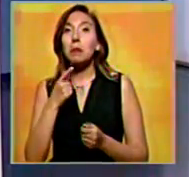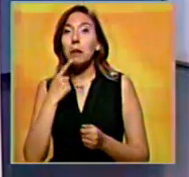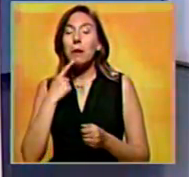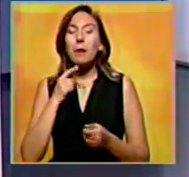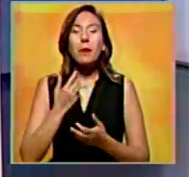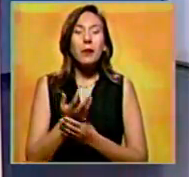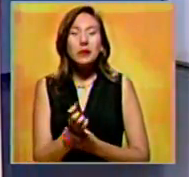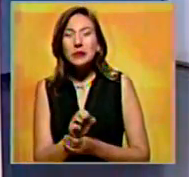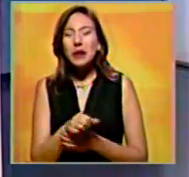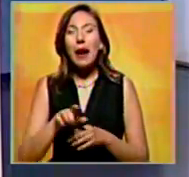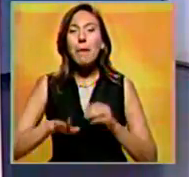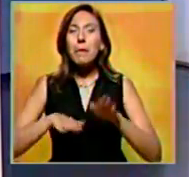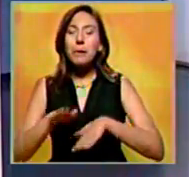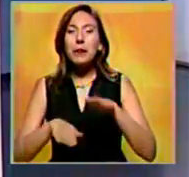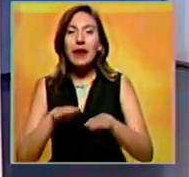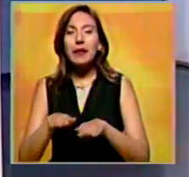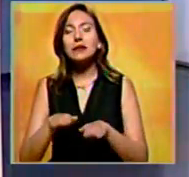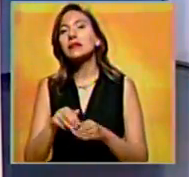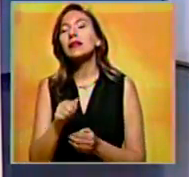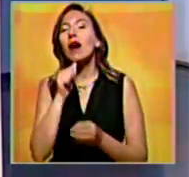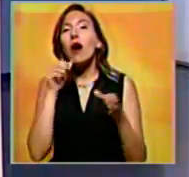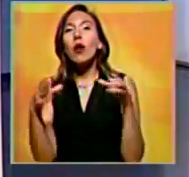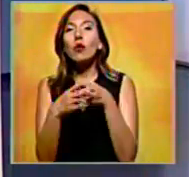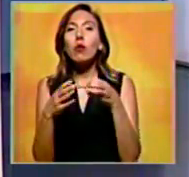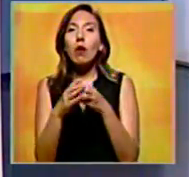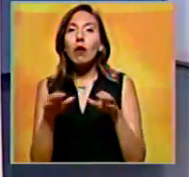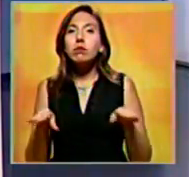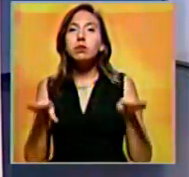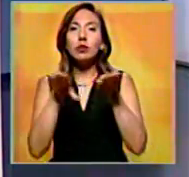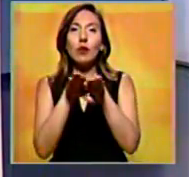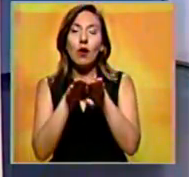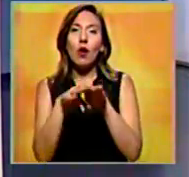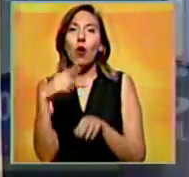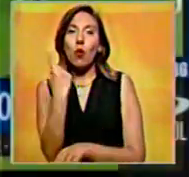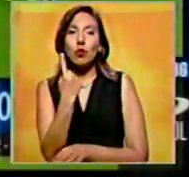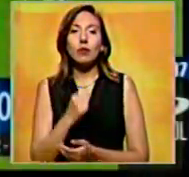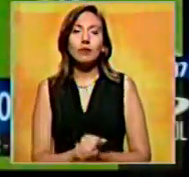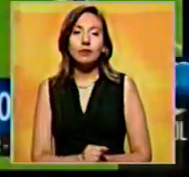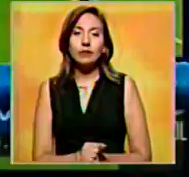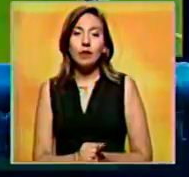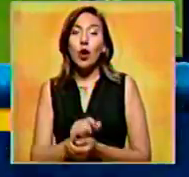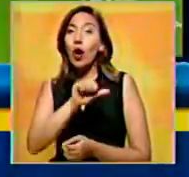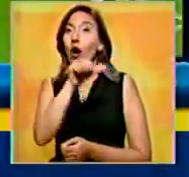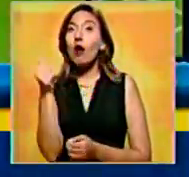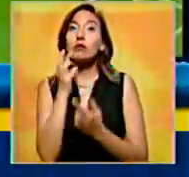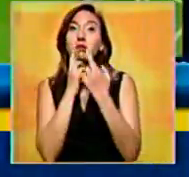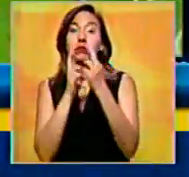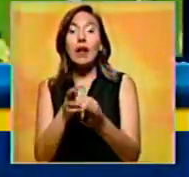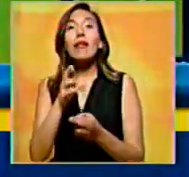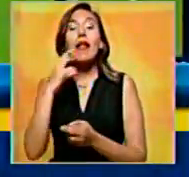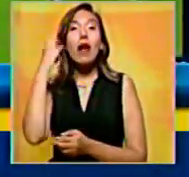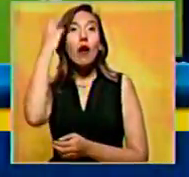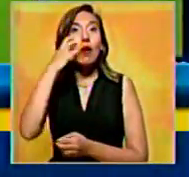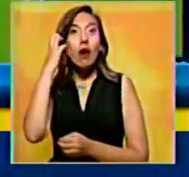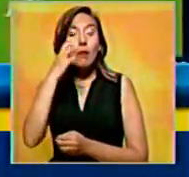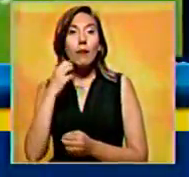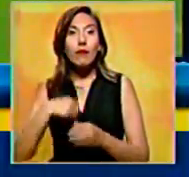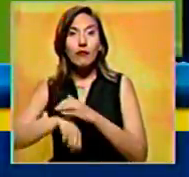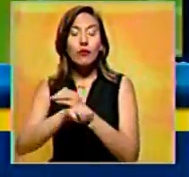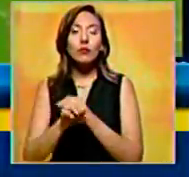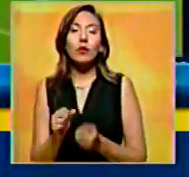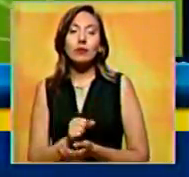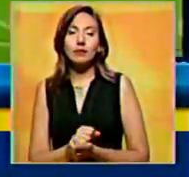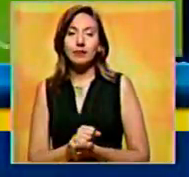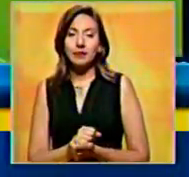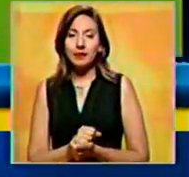izquierdo en el juego en el que su equipo, el Rubin Kazán, empató 1 con el Maribor. En otro resultado de la Europa League, el Lazio sacó un valioso triunfo